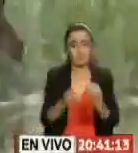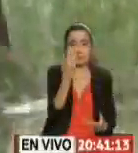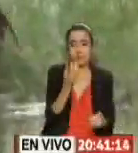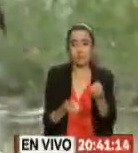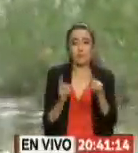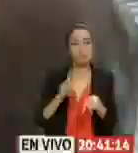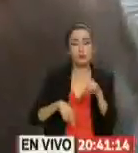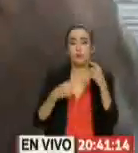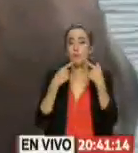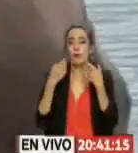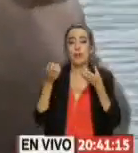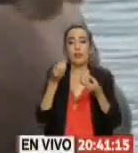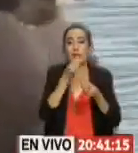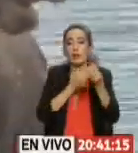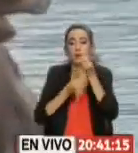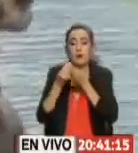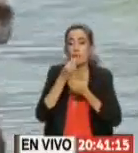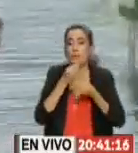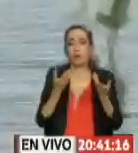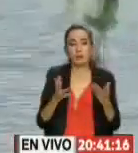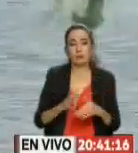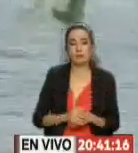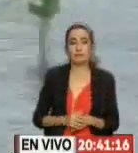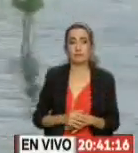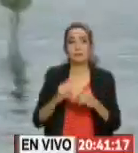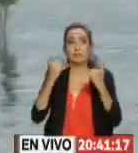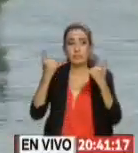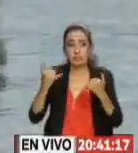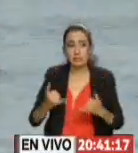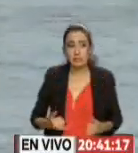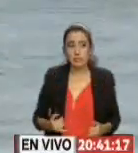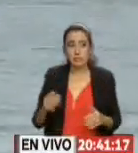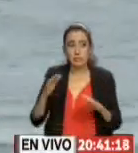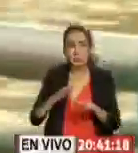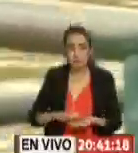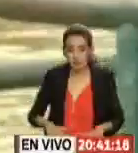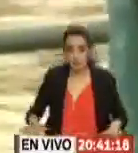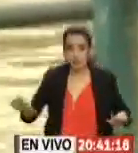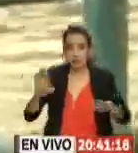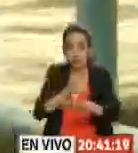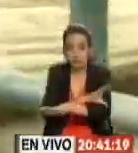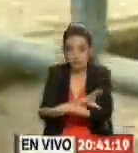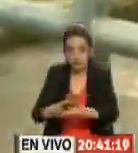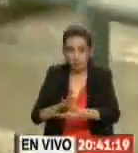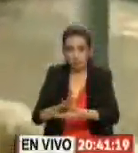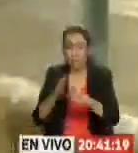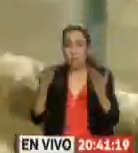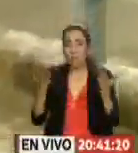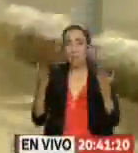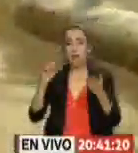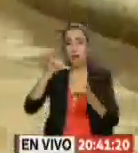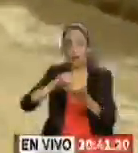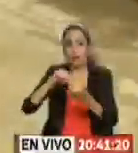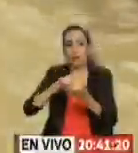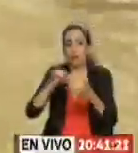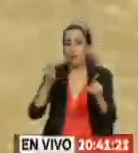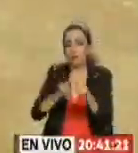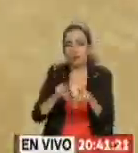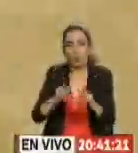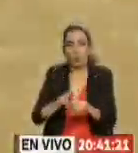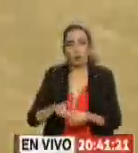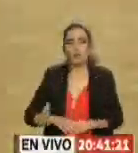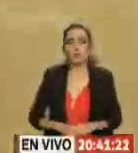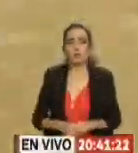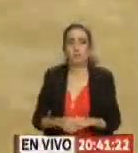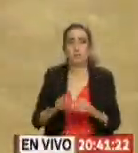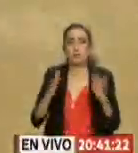la desnutrición de los animales. Y si este es el panorama en el sector rural, en el área urbana la situación es similar.